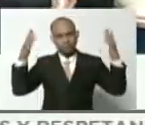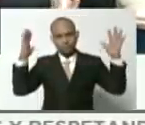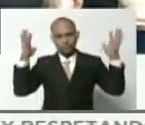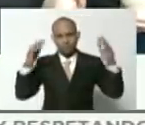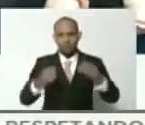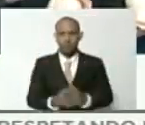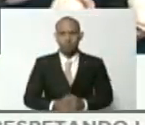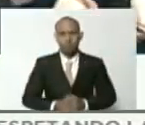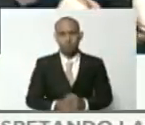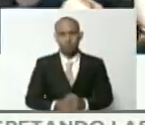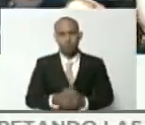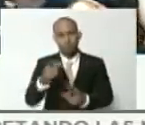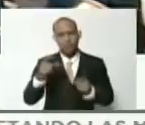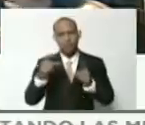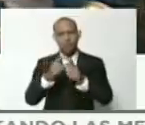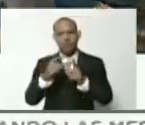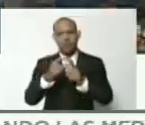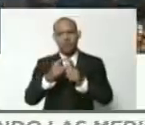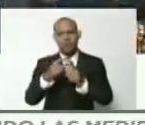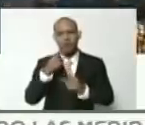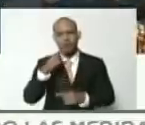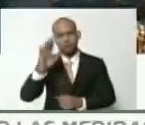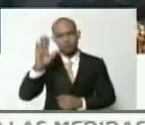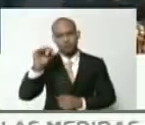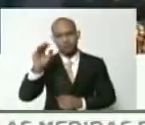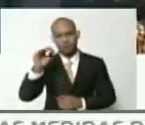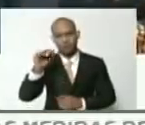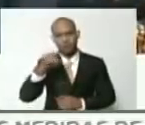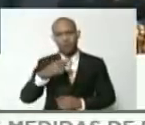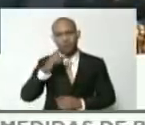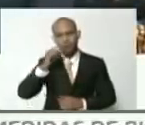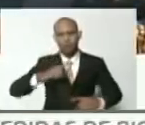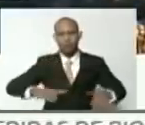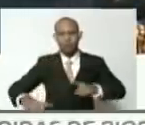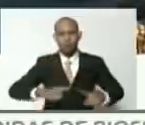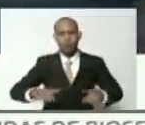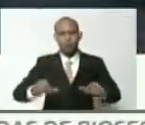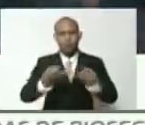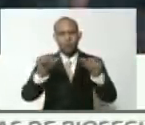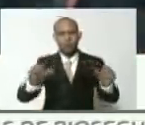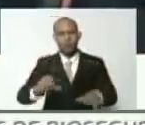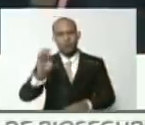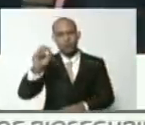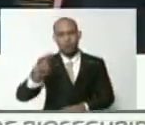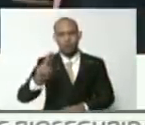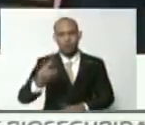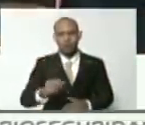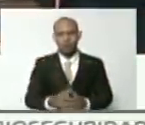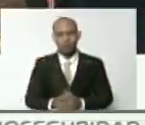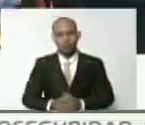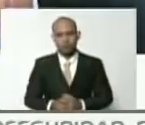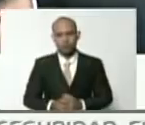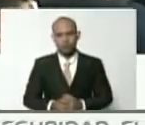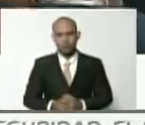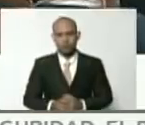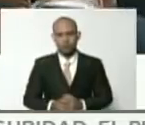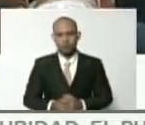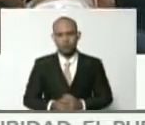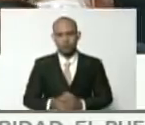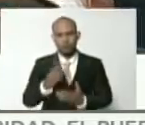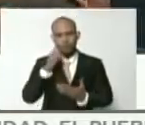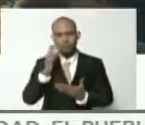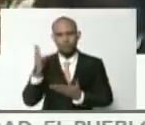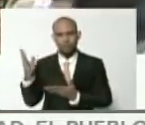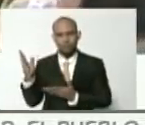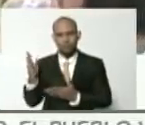Ha sido las palabras de despedida del coordinador residente del sistema de la Organización de las Naciones Unidas. A continuación, Peter Groma,